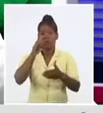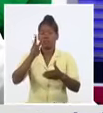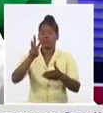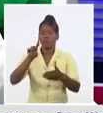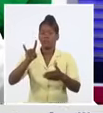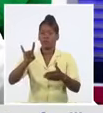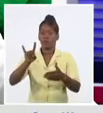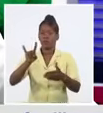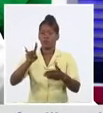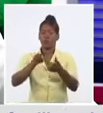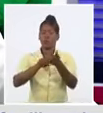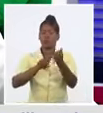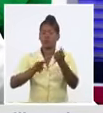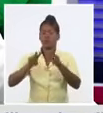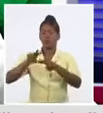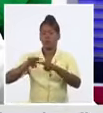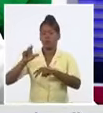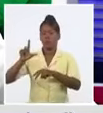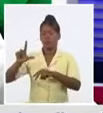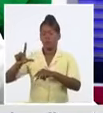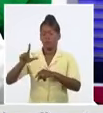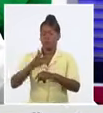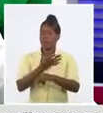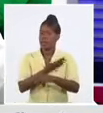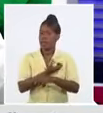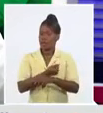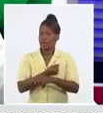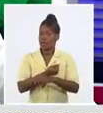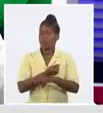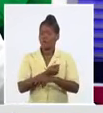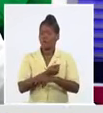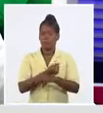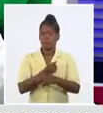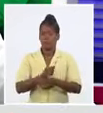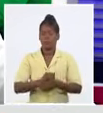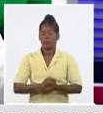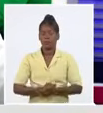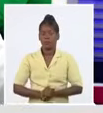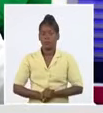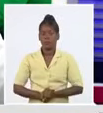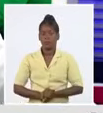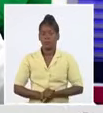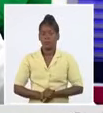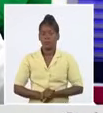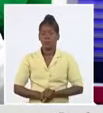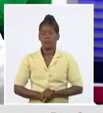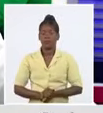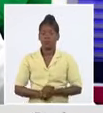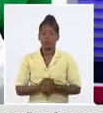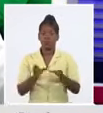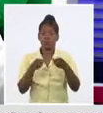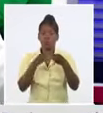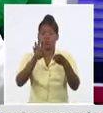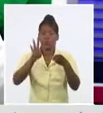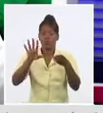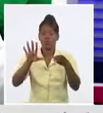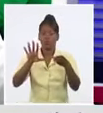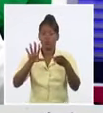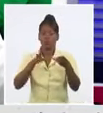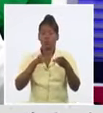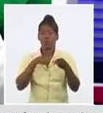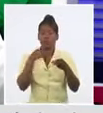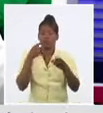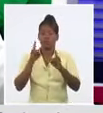el municipio de Holguín, que lamentablemente fallece. Lamentamos también todos los fallecimientos y damos las